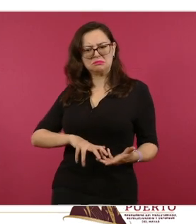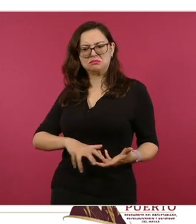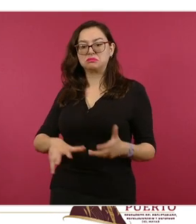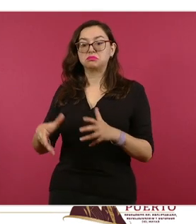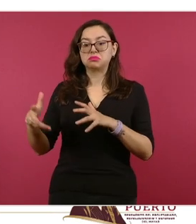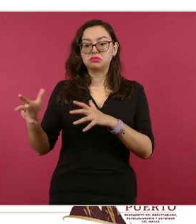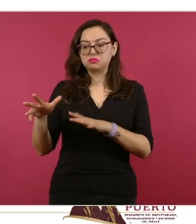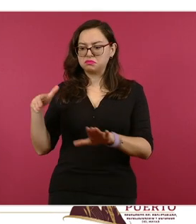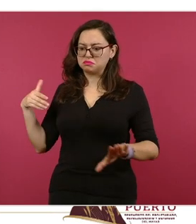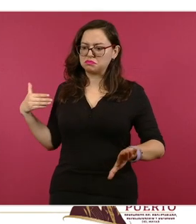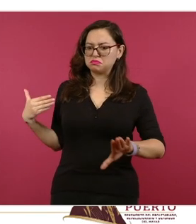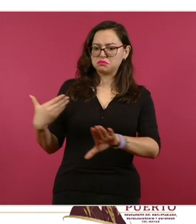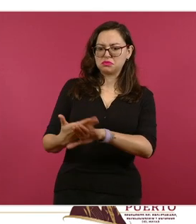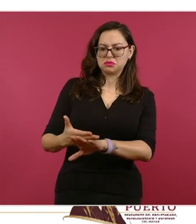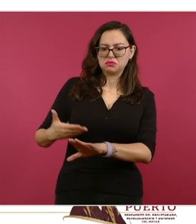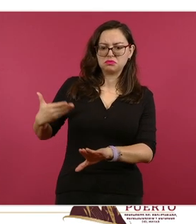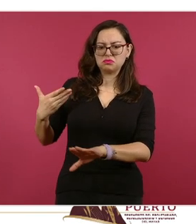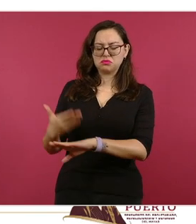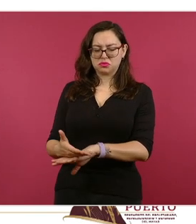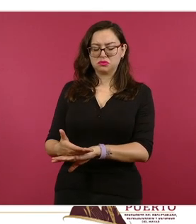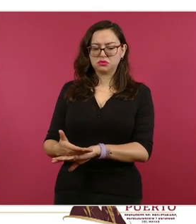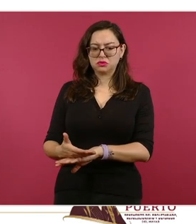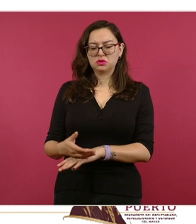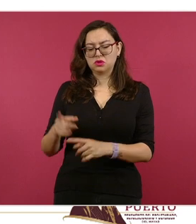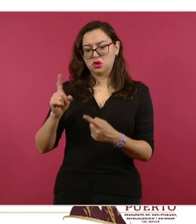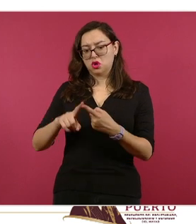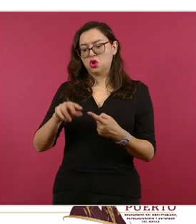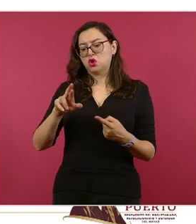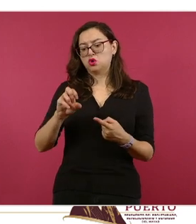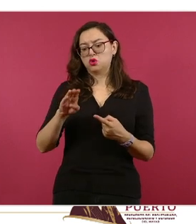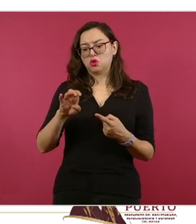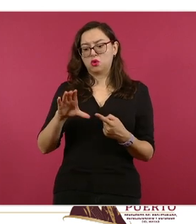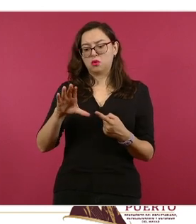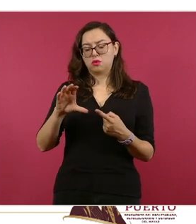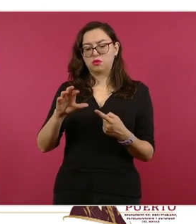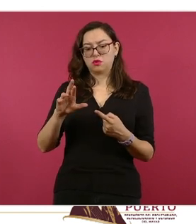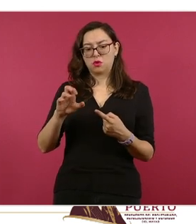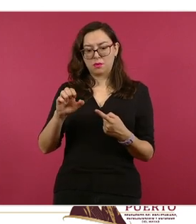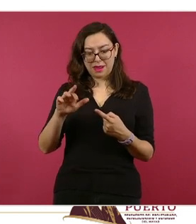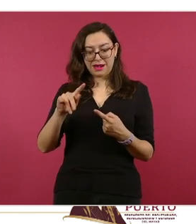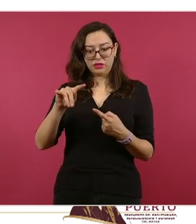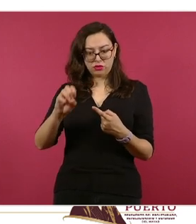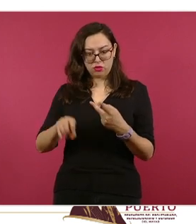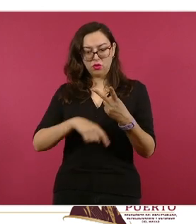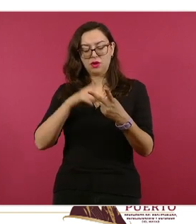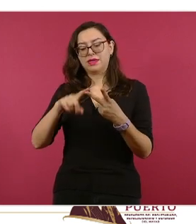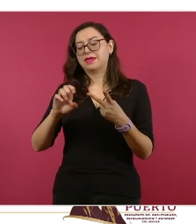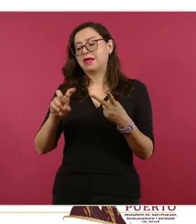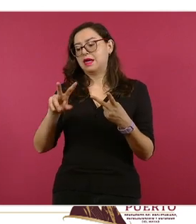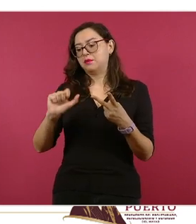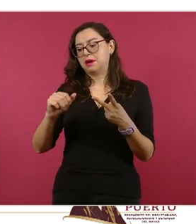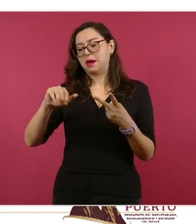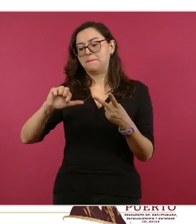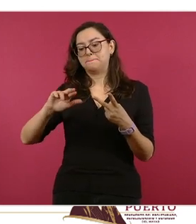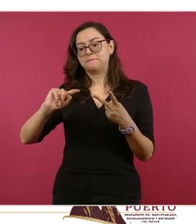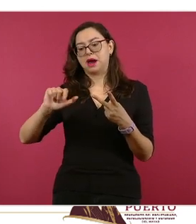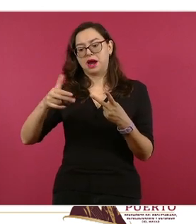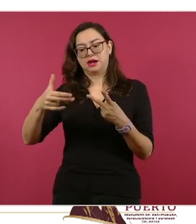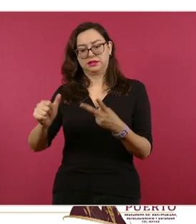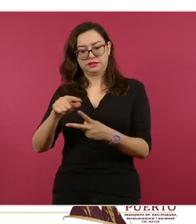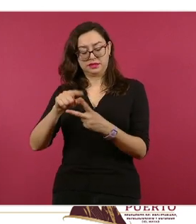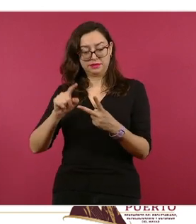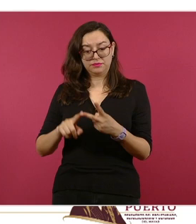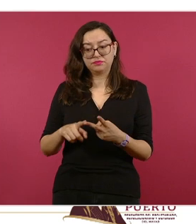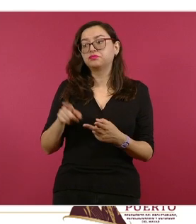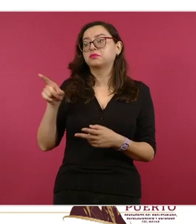en realidad de dos, sobre todo dos funcionarios, Roberto Canseco y Eva Marta Balbuena, y son violaciones claras a la Convención